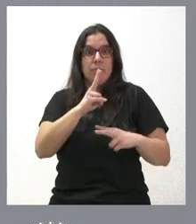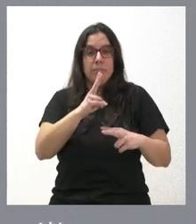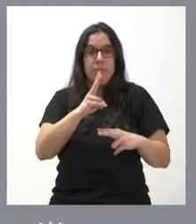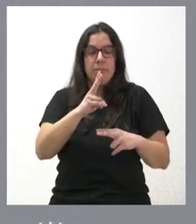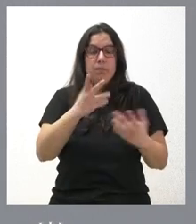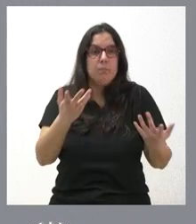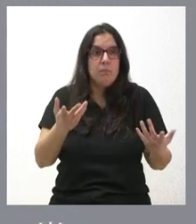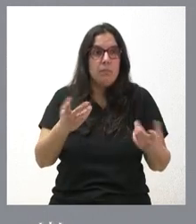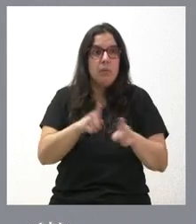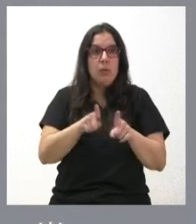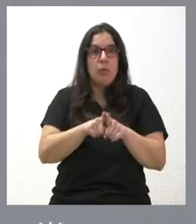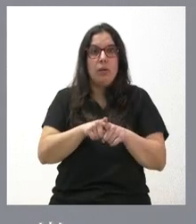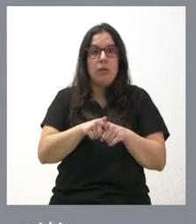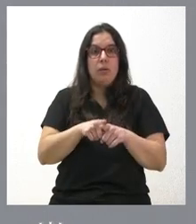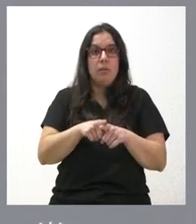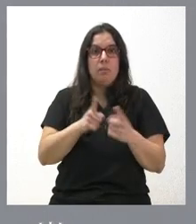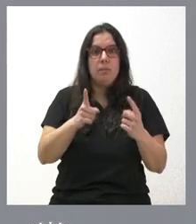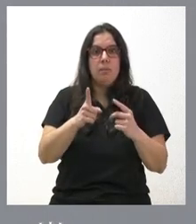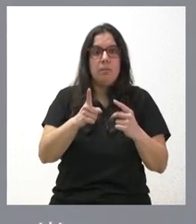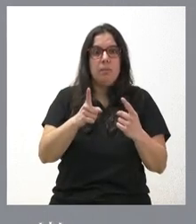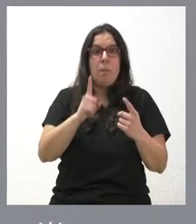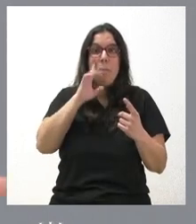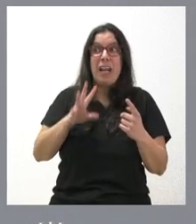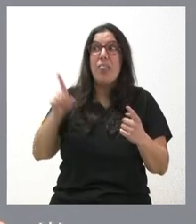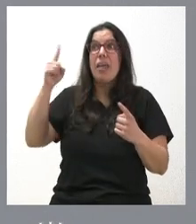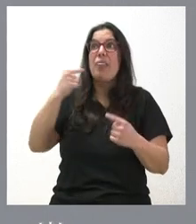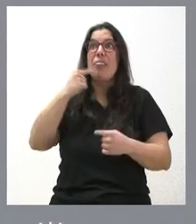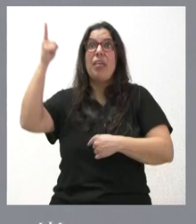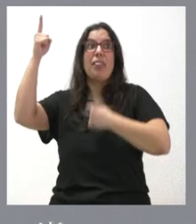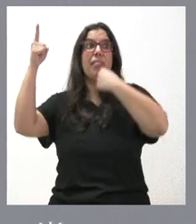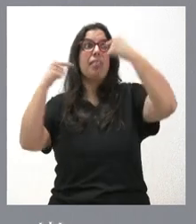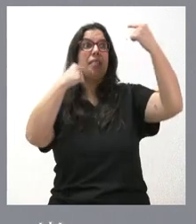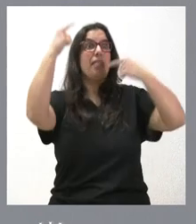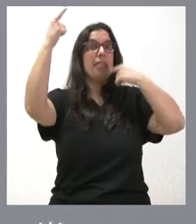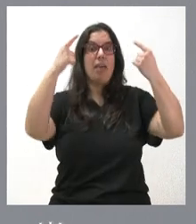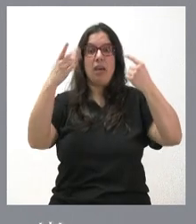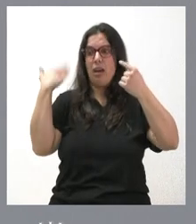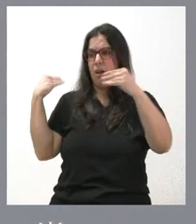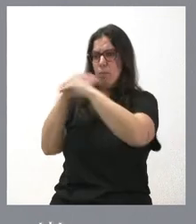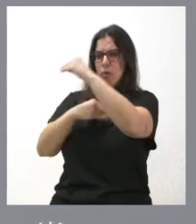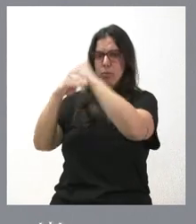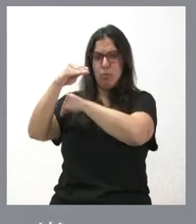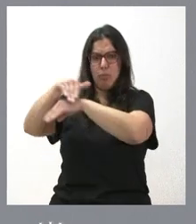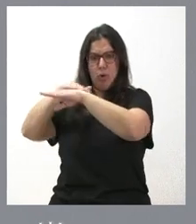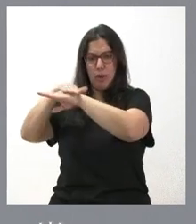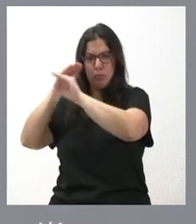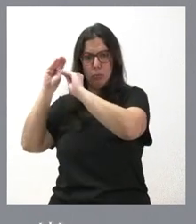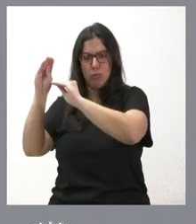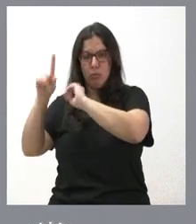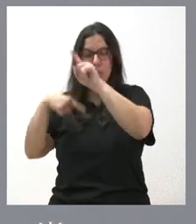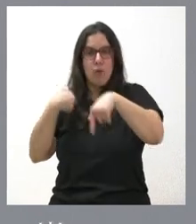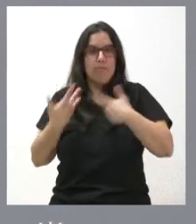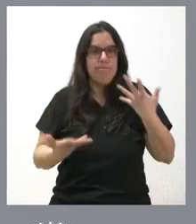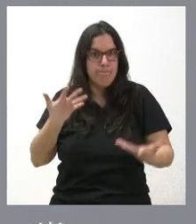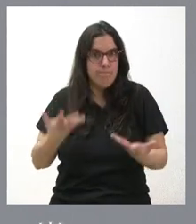de preguntas que tienen que ver con lo que parece que ha dicho alguien que es lo contrario de lo que dijo otro miembro del gobierno otro de las personas que apoyan al